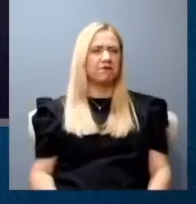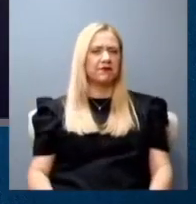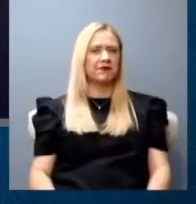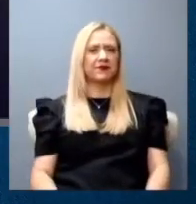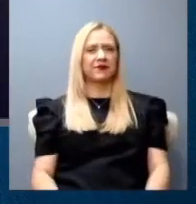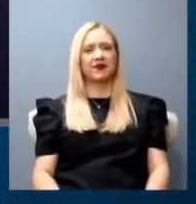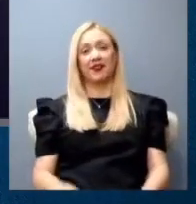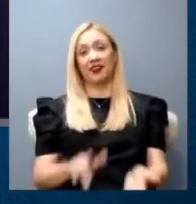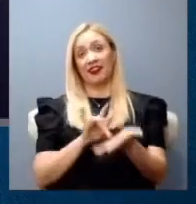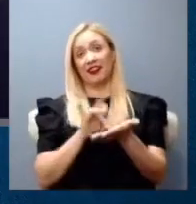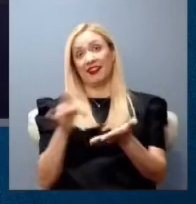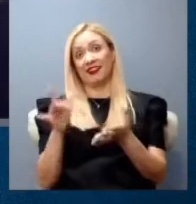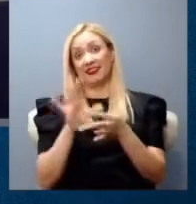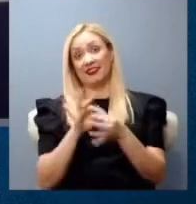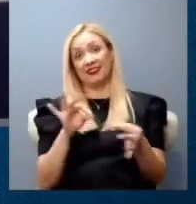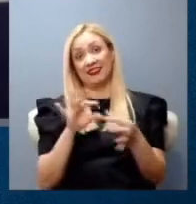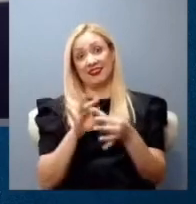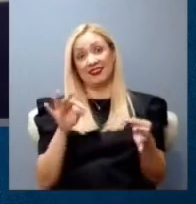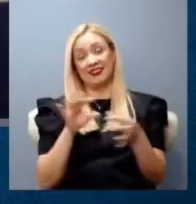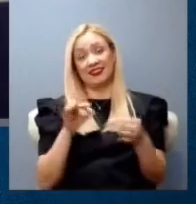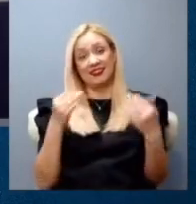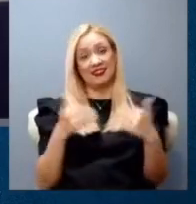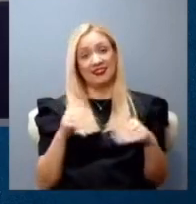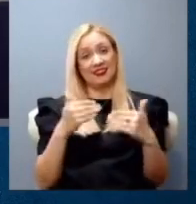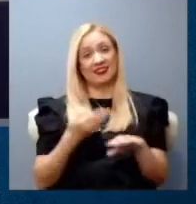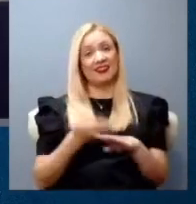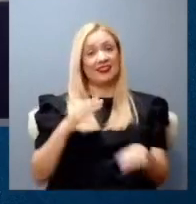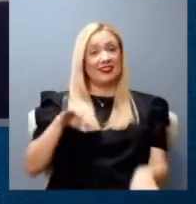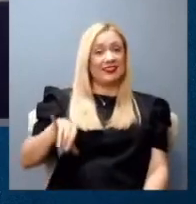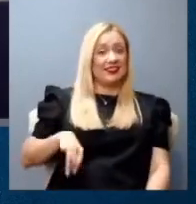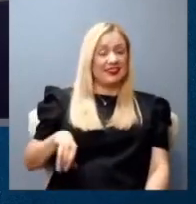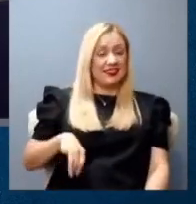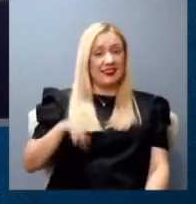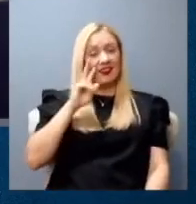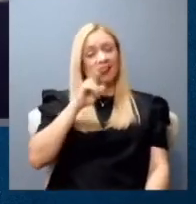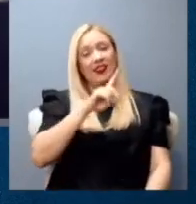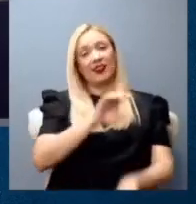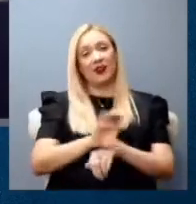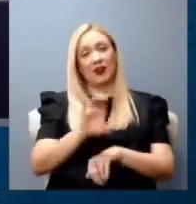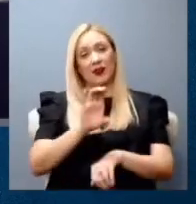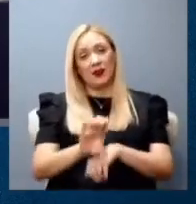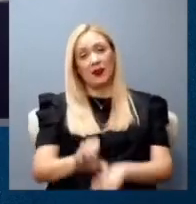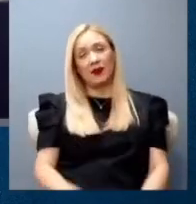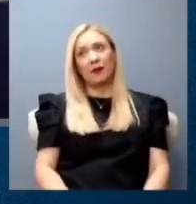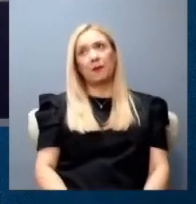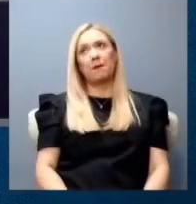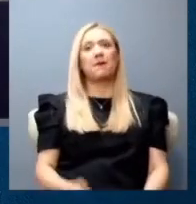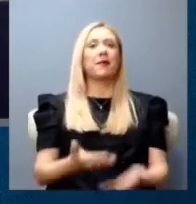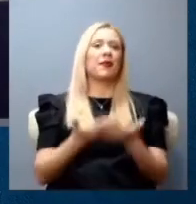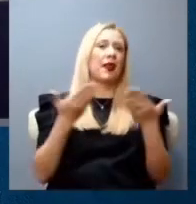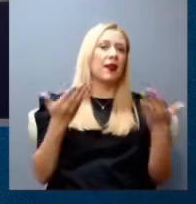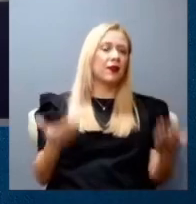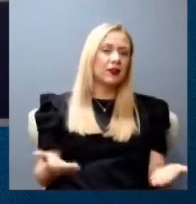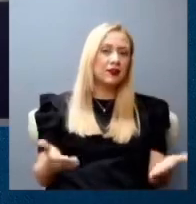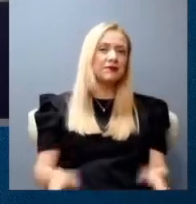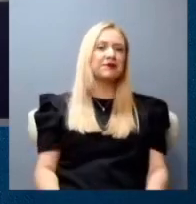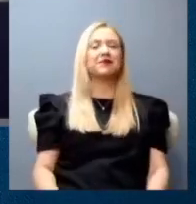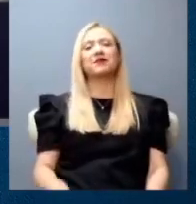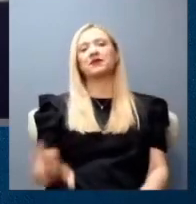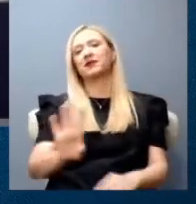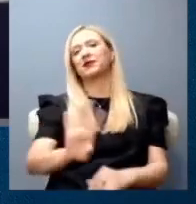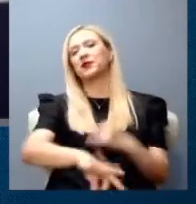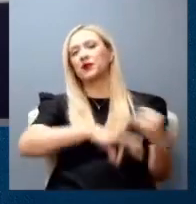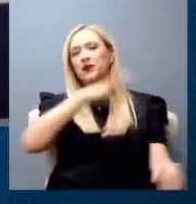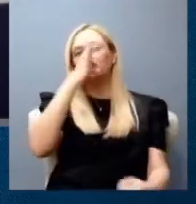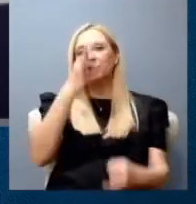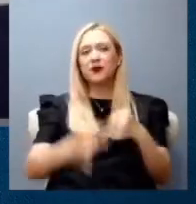este panorama muy interesante sobre lo que se está haciendo en Colombia. Y bueno, es momento de hacer ya conclusiones,